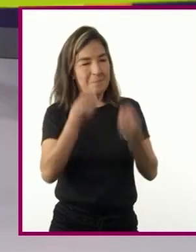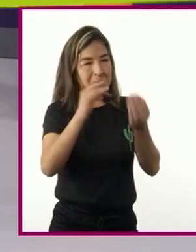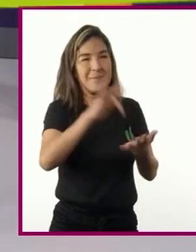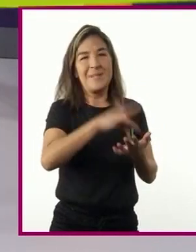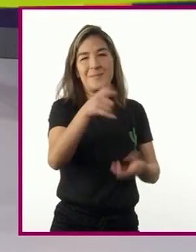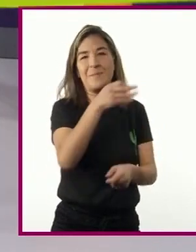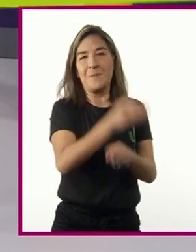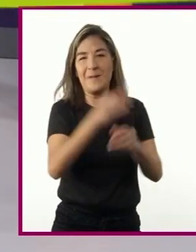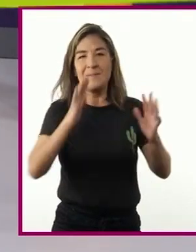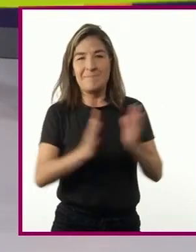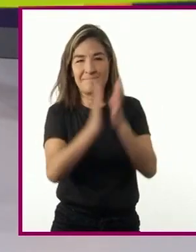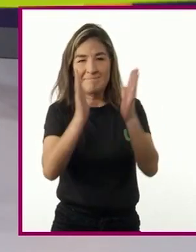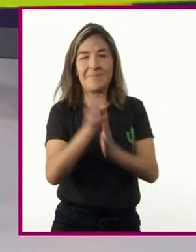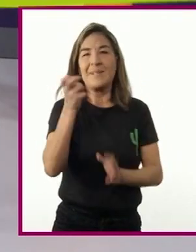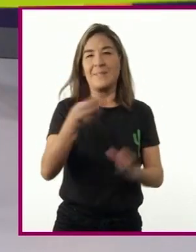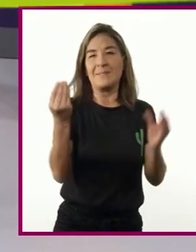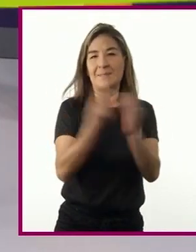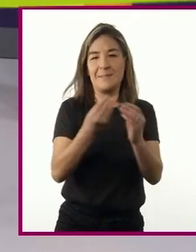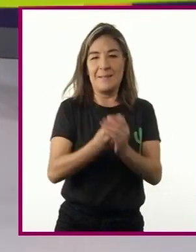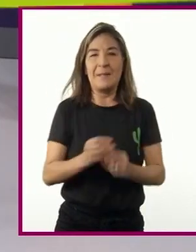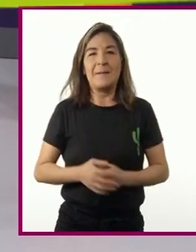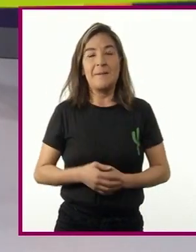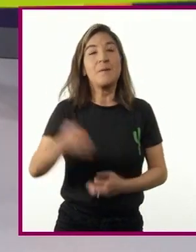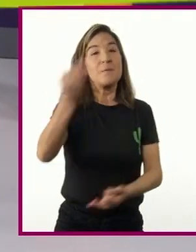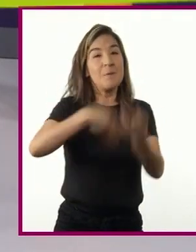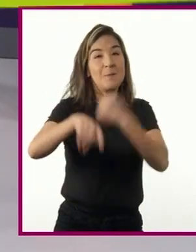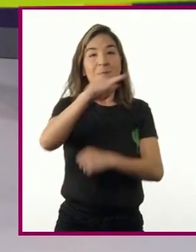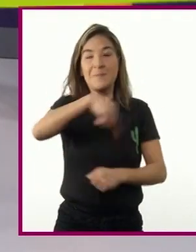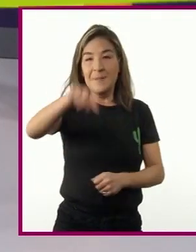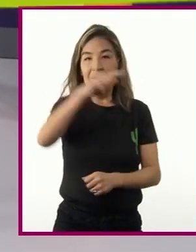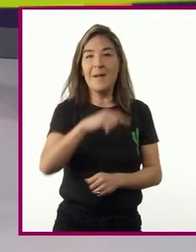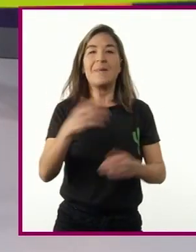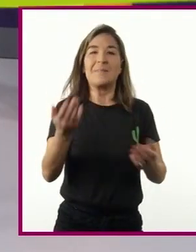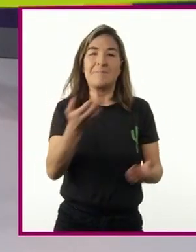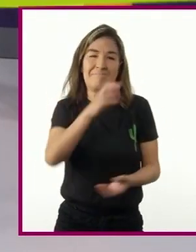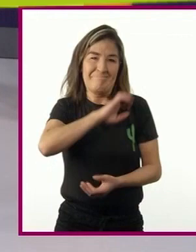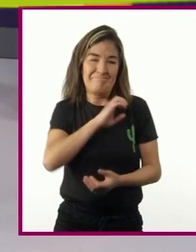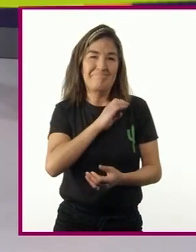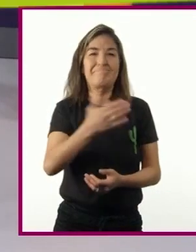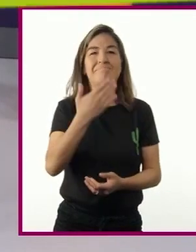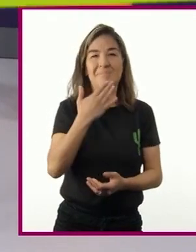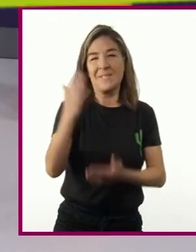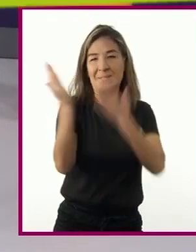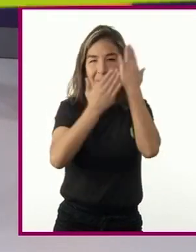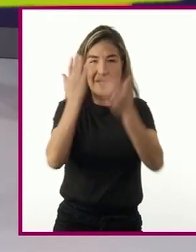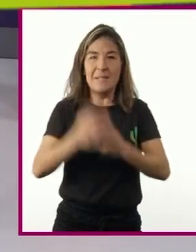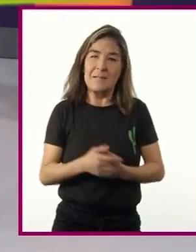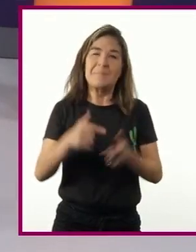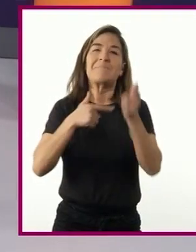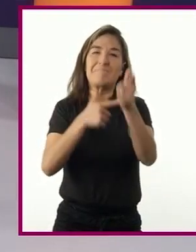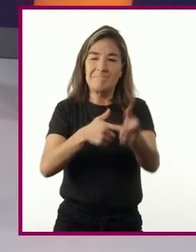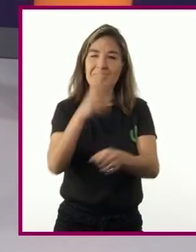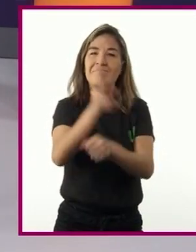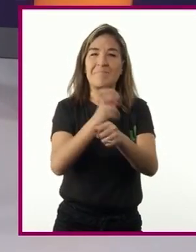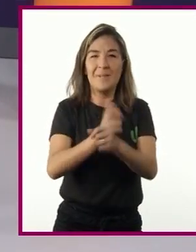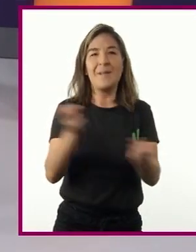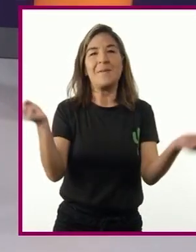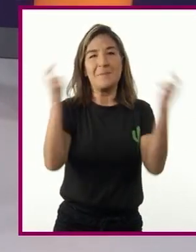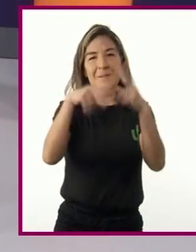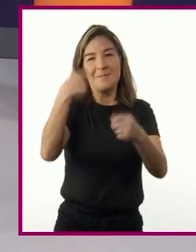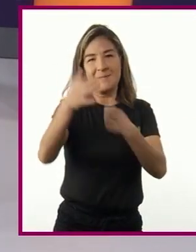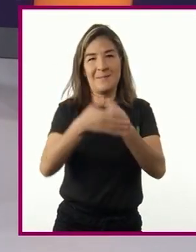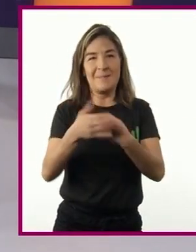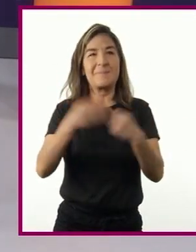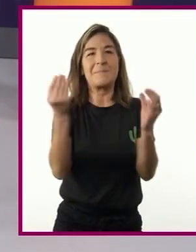mucho su intervención en esta sesión. Y a todas y todos nuestros estimados estudiantes, los invito a encontrarnos en la siguiente